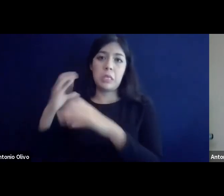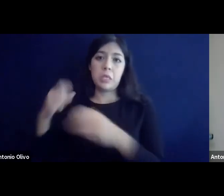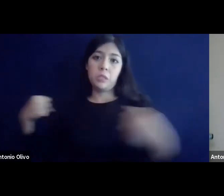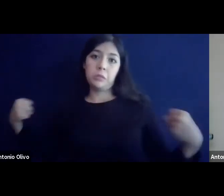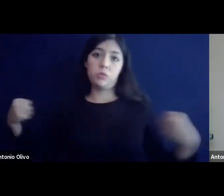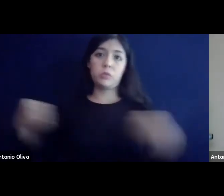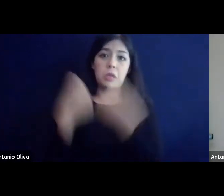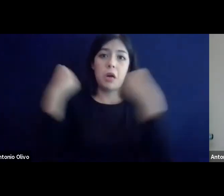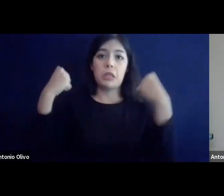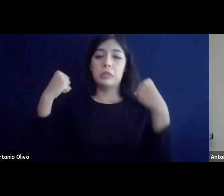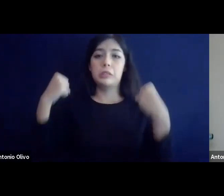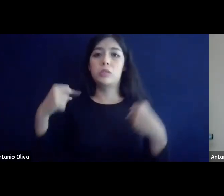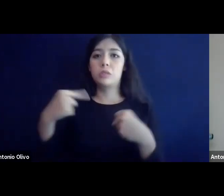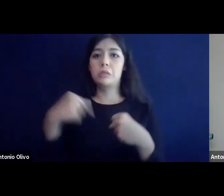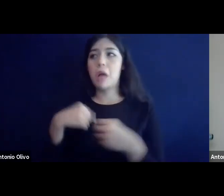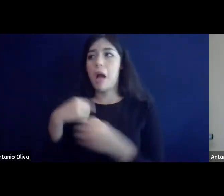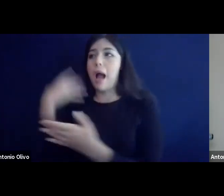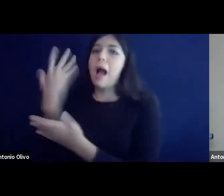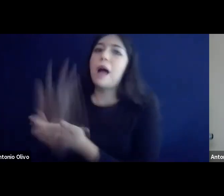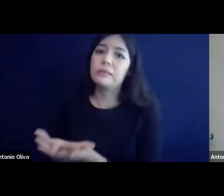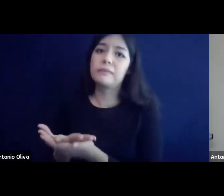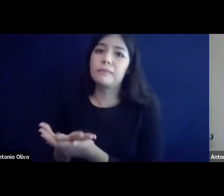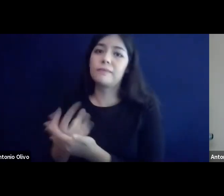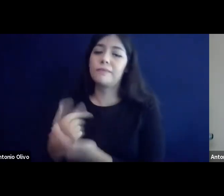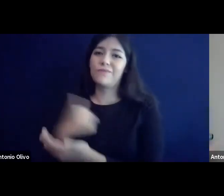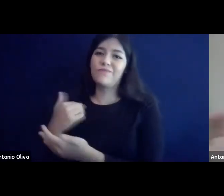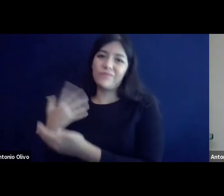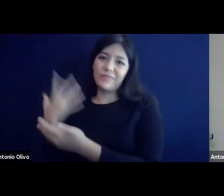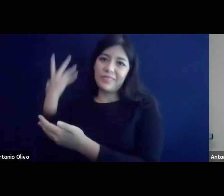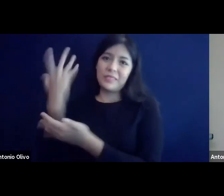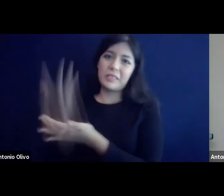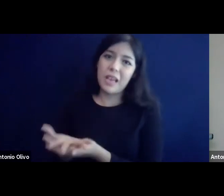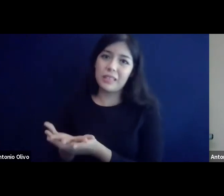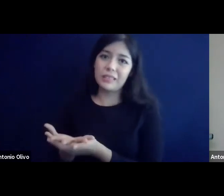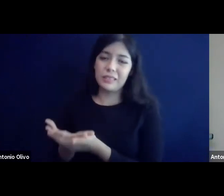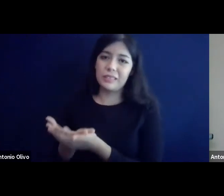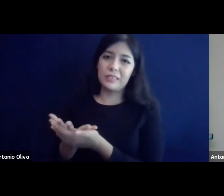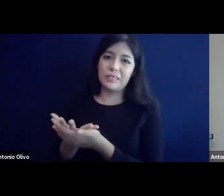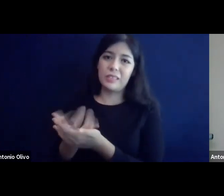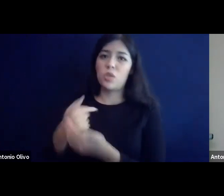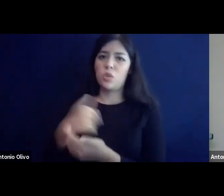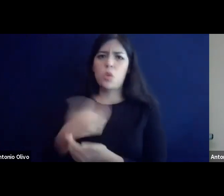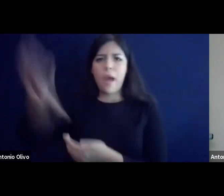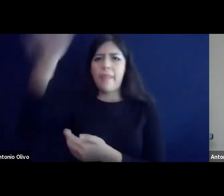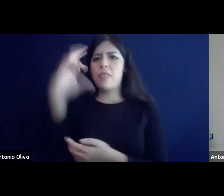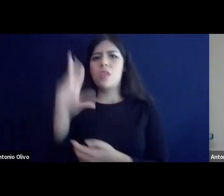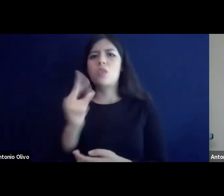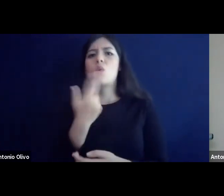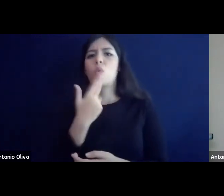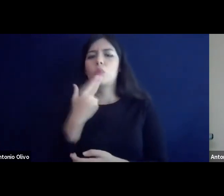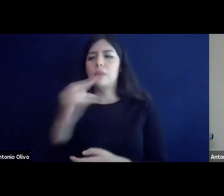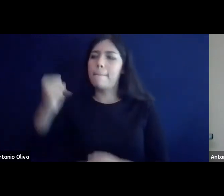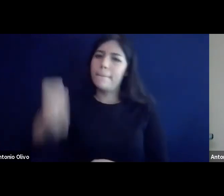bajando, y no usaba yo bastón en ese entonces, me tiró, el bastón lo empecé a usar